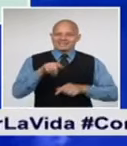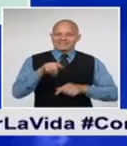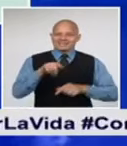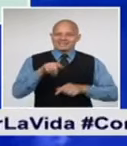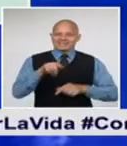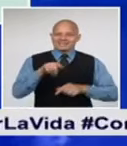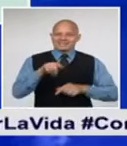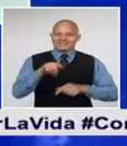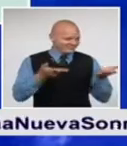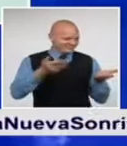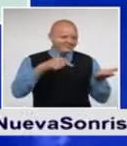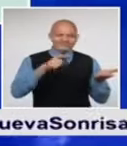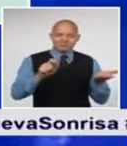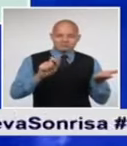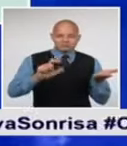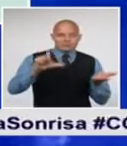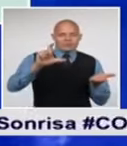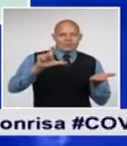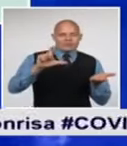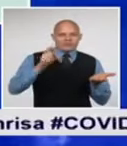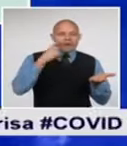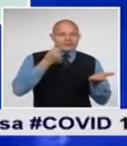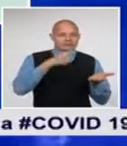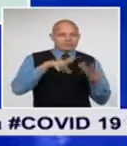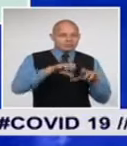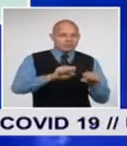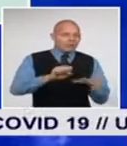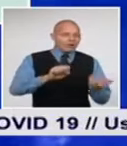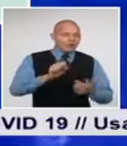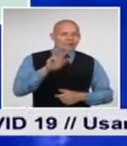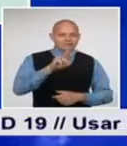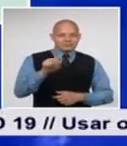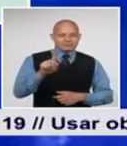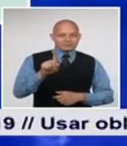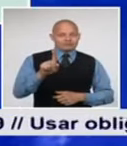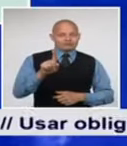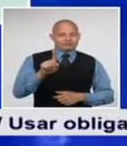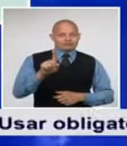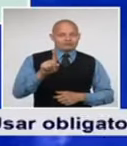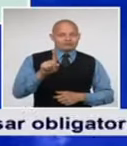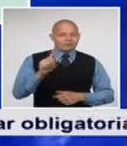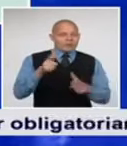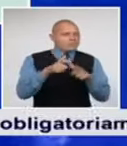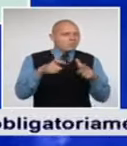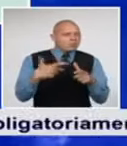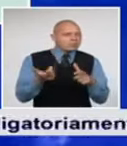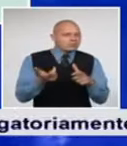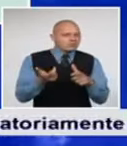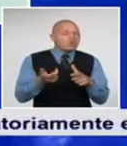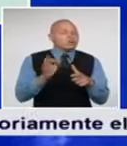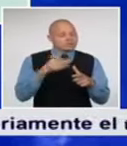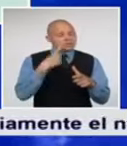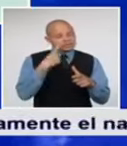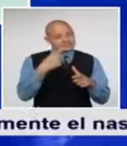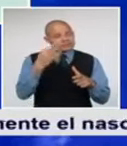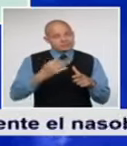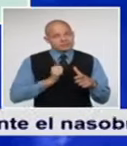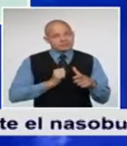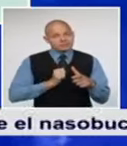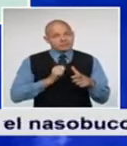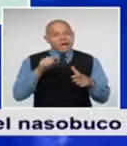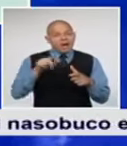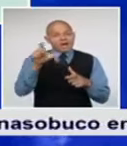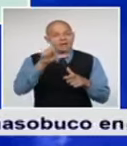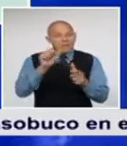Estamos hablando de 31 ayer, el mayor número, donde siempre reiteramos que está la mayor transmisión en esta provincia,